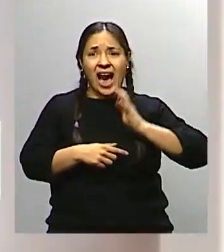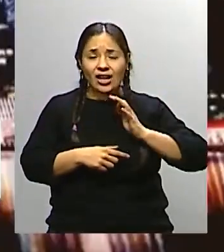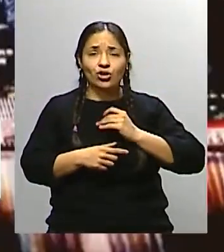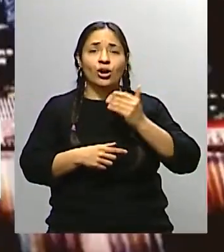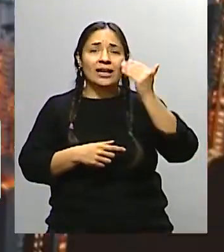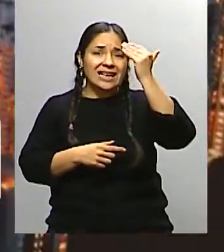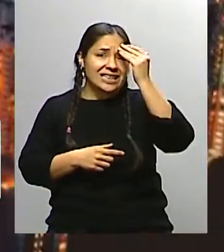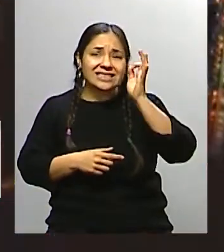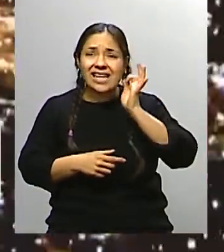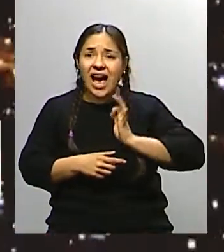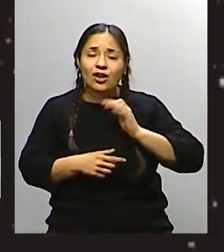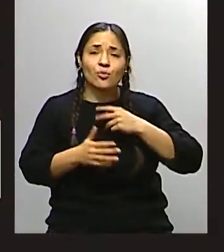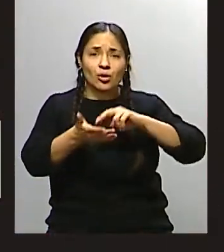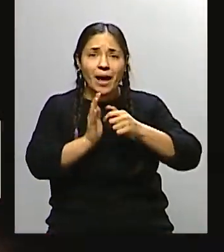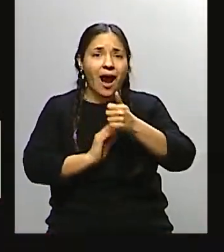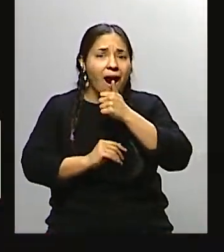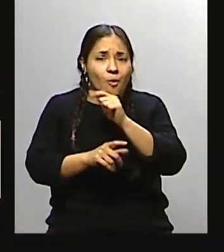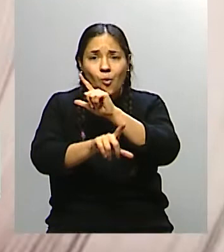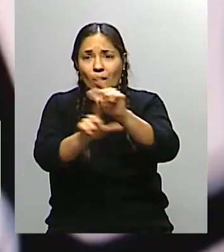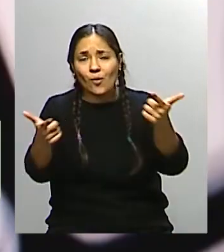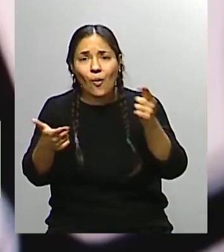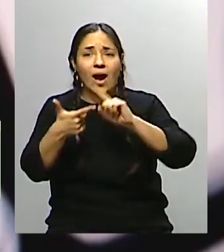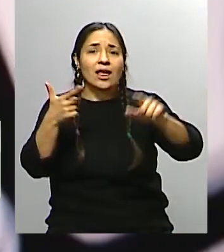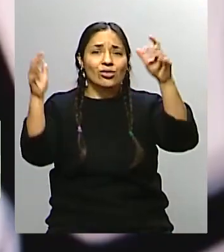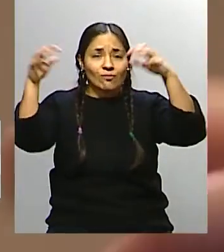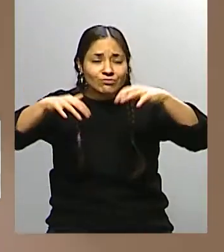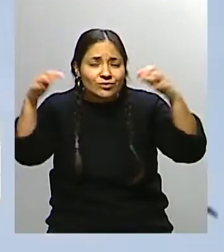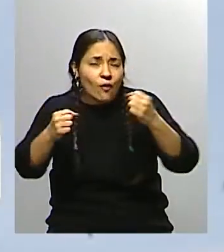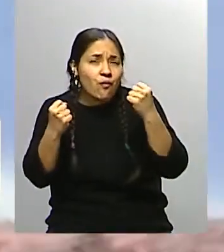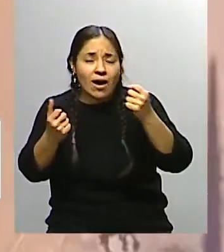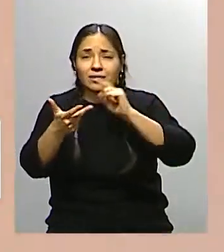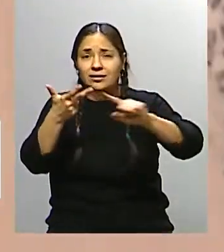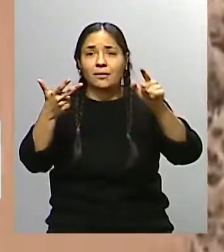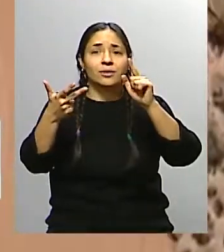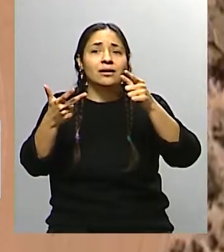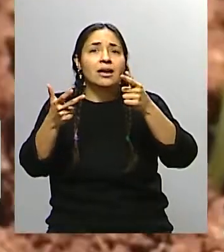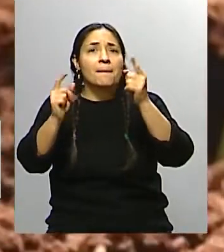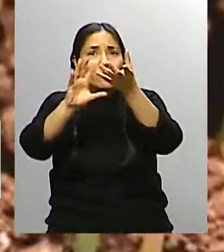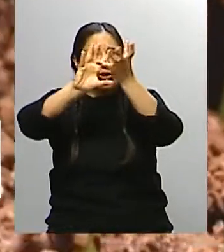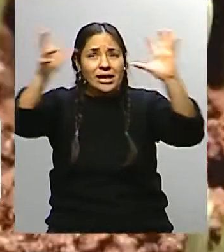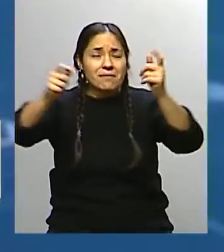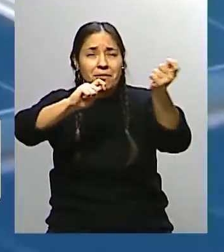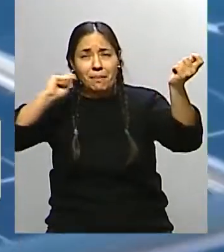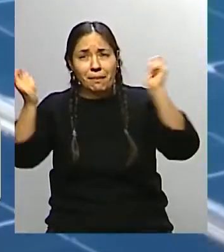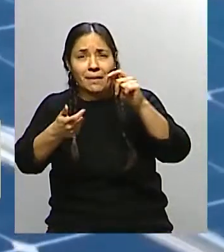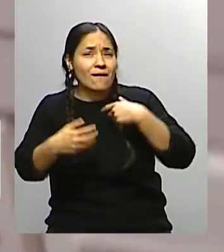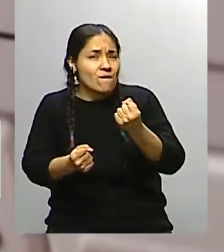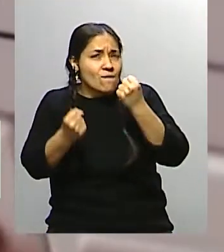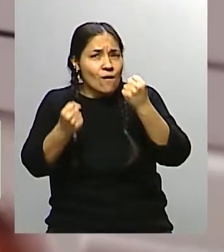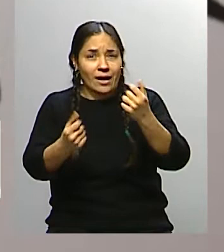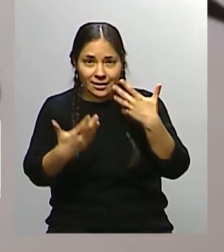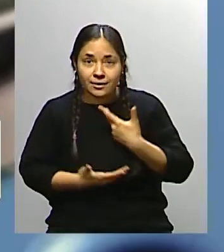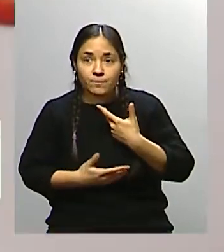por deficiencia en agua, por tormentas, por actividades inusuales del clima, va a ser enorme.